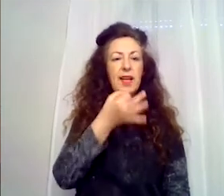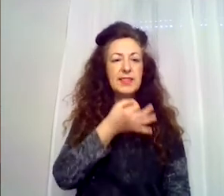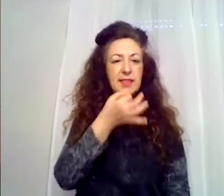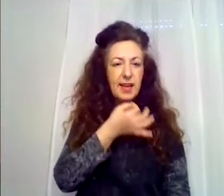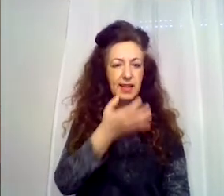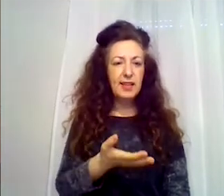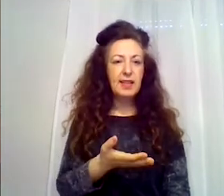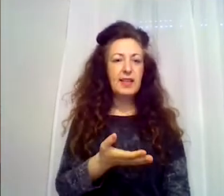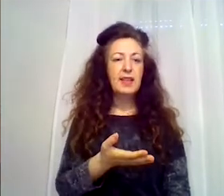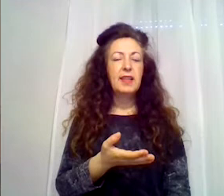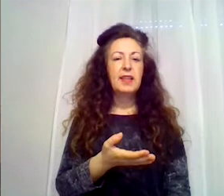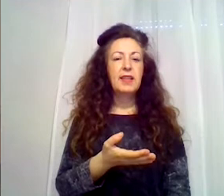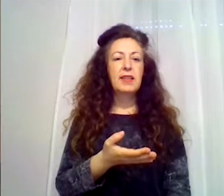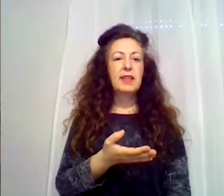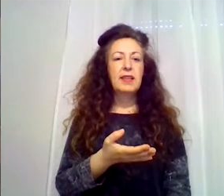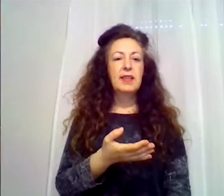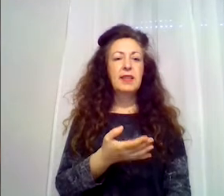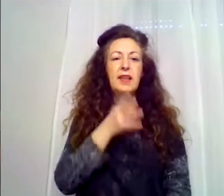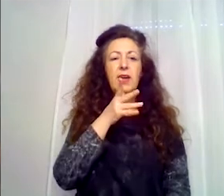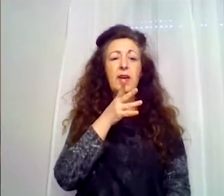Tiene que ponerse.